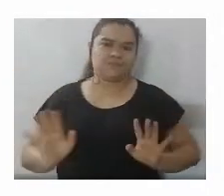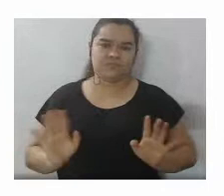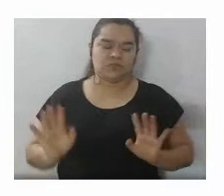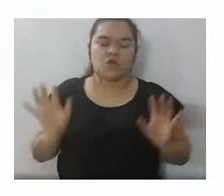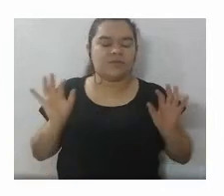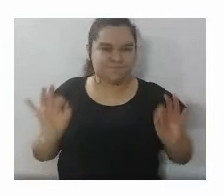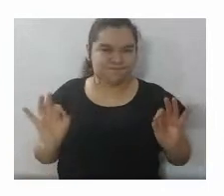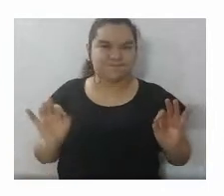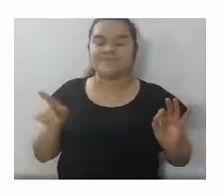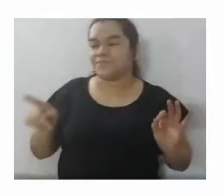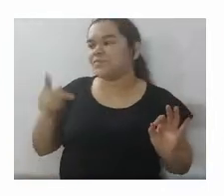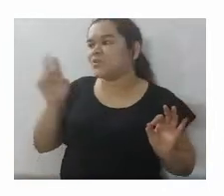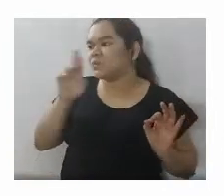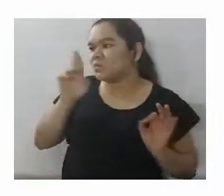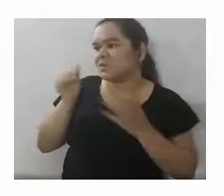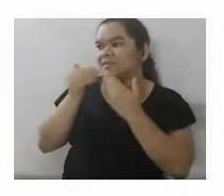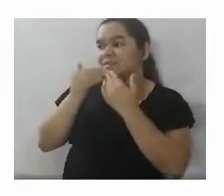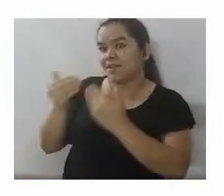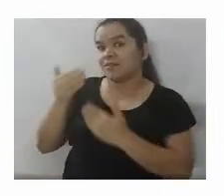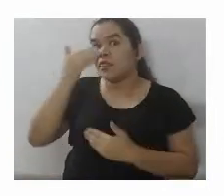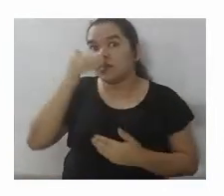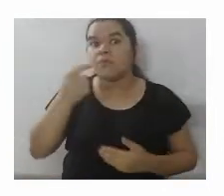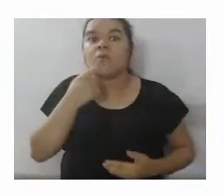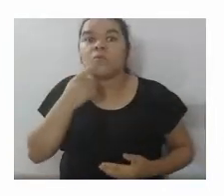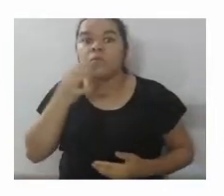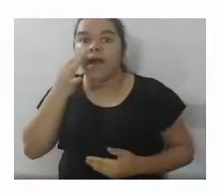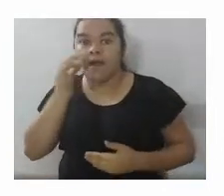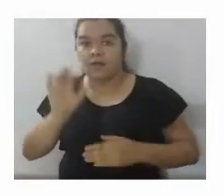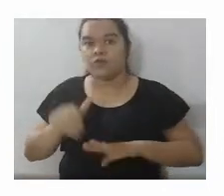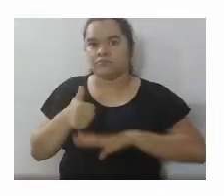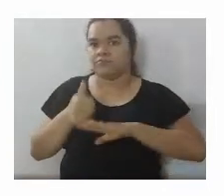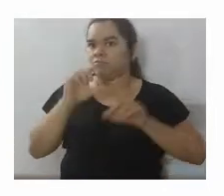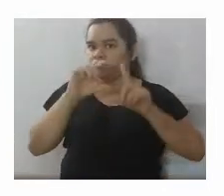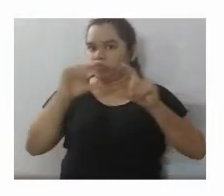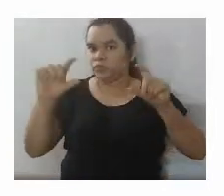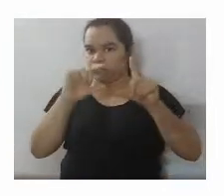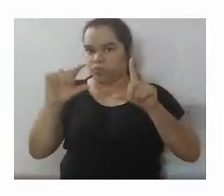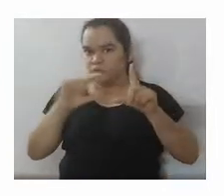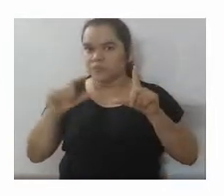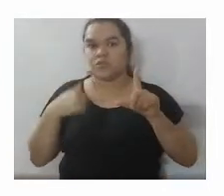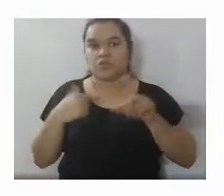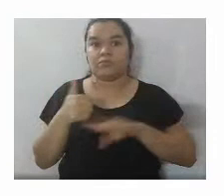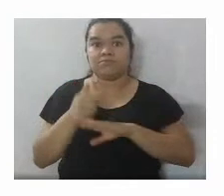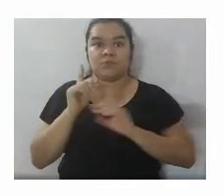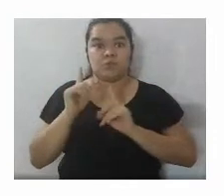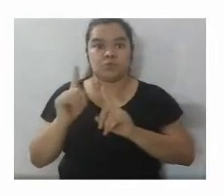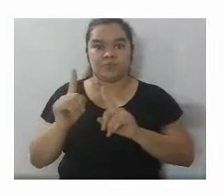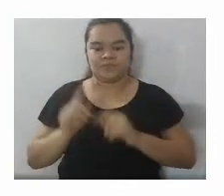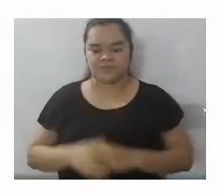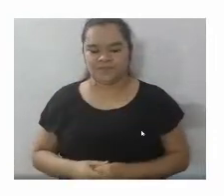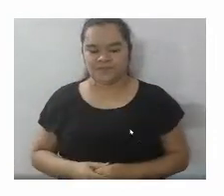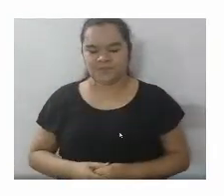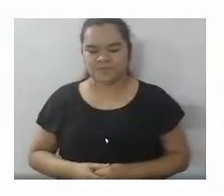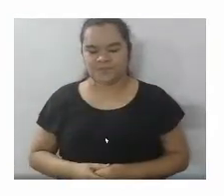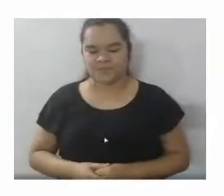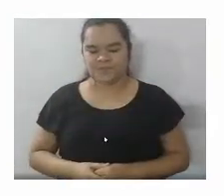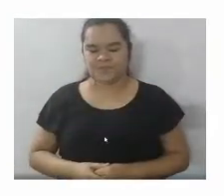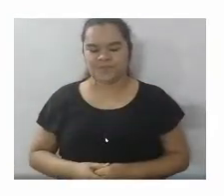duda estaremos aquí conectados a lo largo de la jornada. Esperen que gracias, muchas gracias.